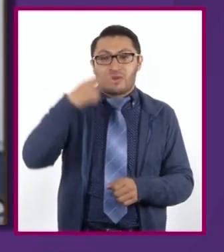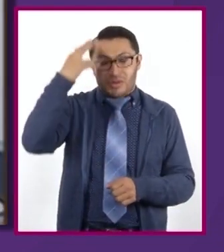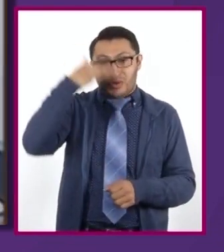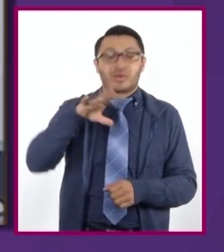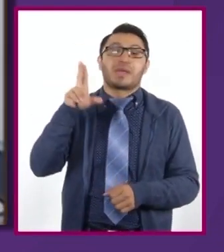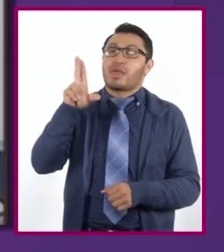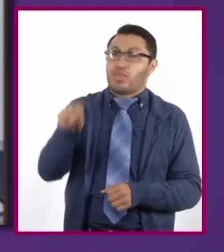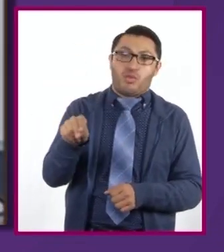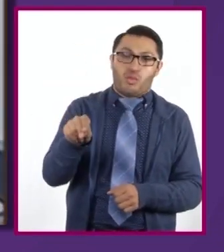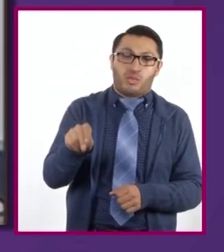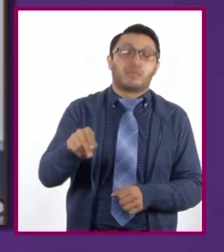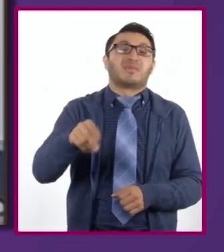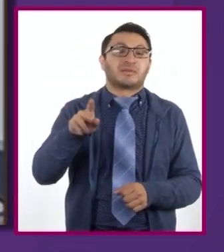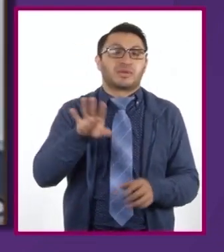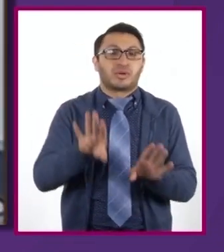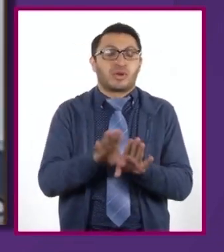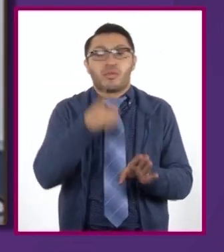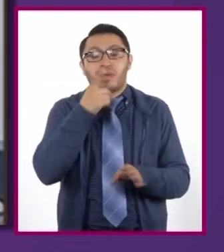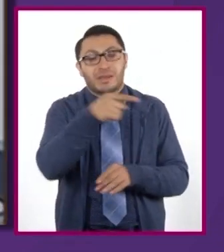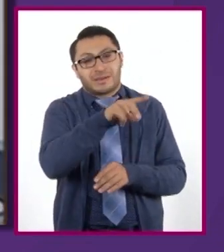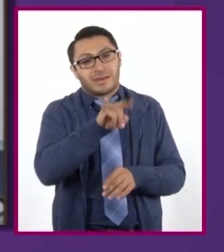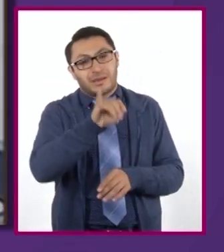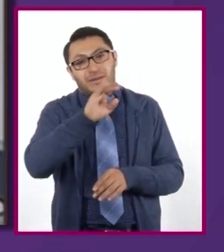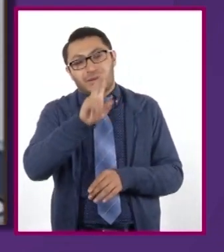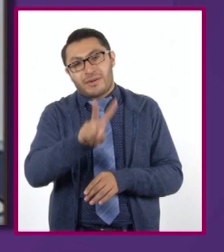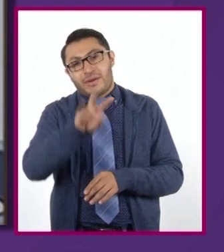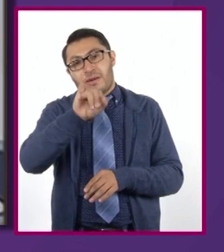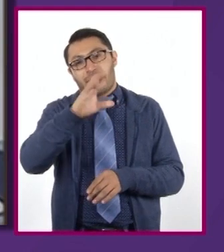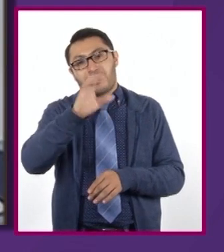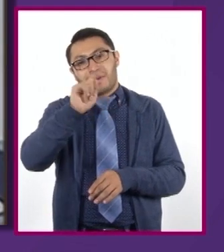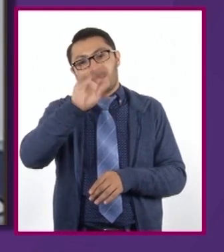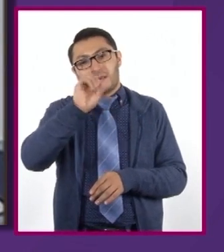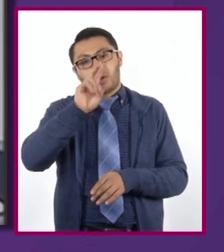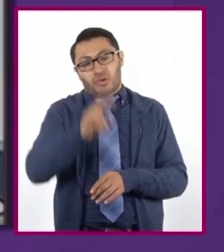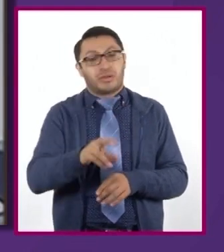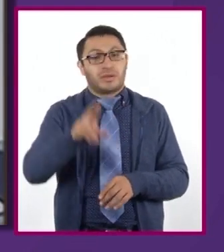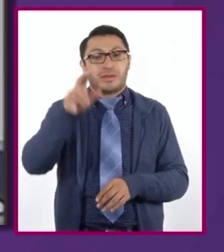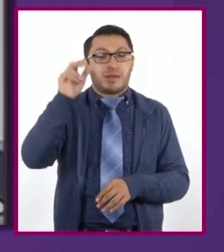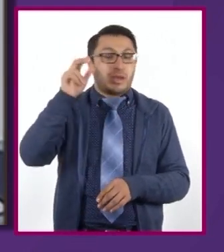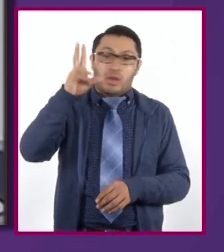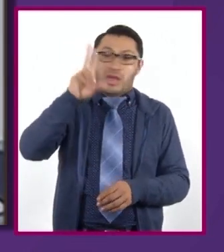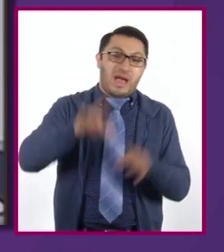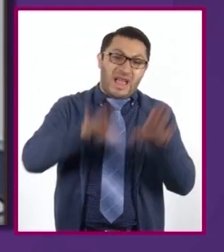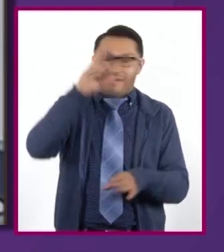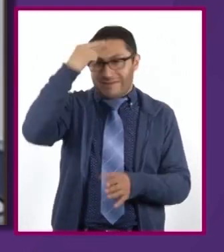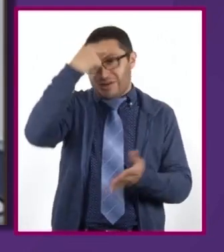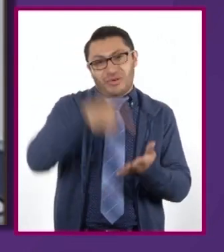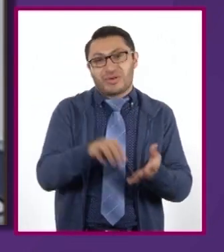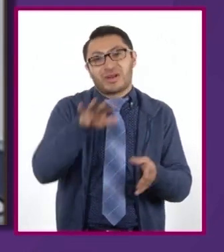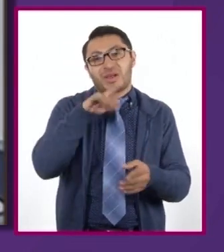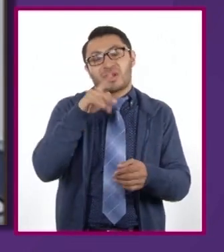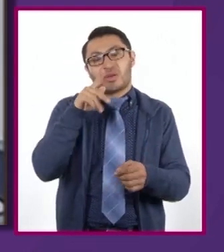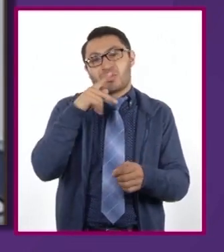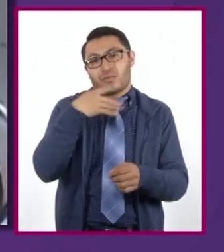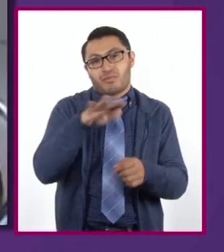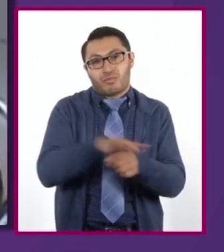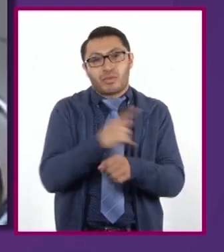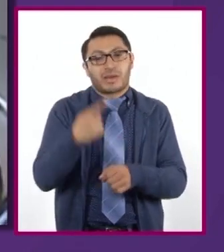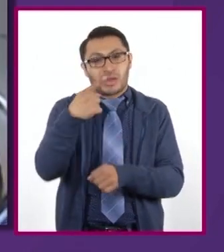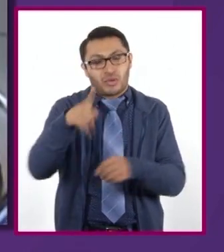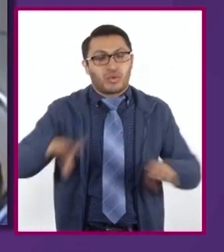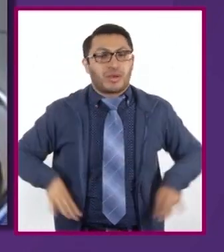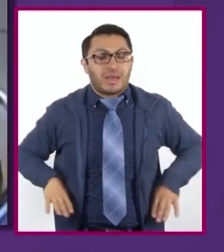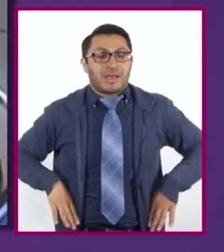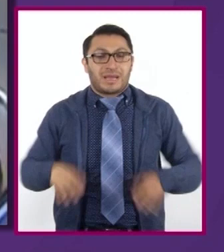papá, pero como dice Víctor, luego nunca casi, o sea, no siempre te creen por cómo actúas. Por si luego te enojas,